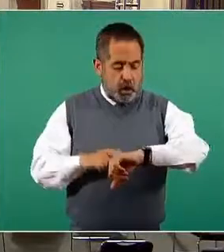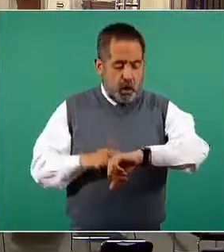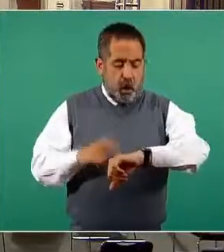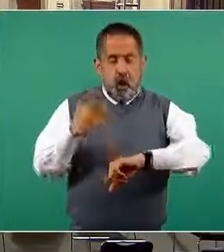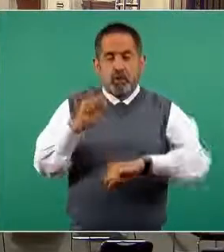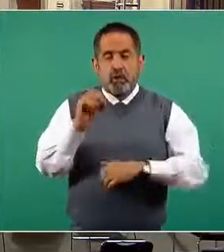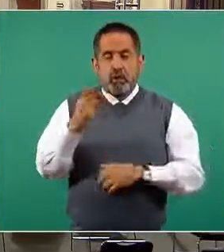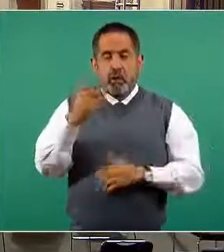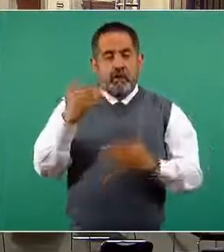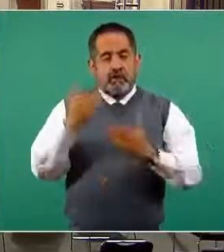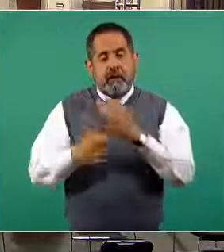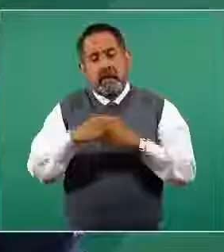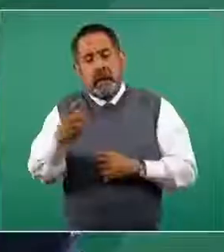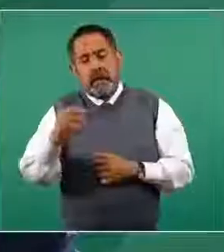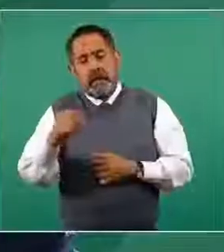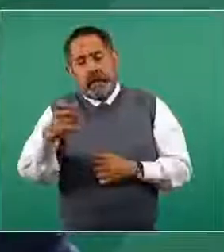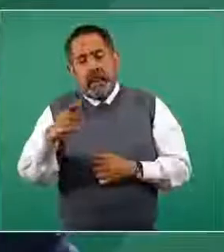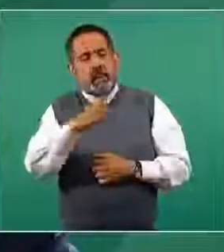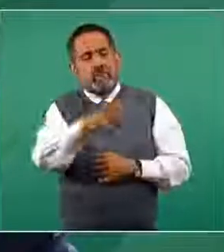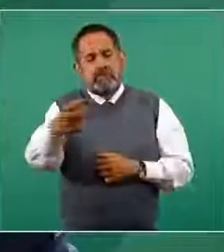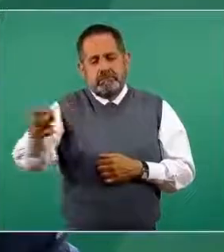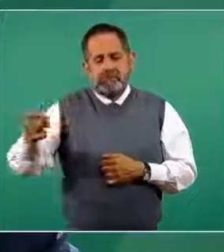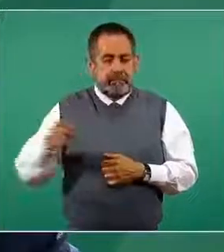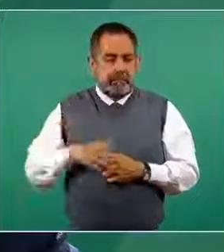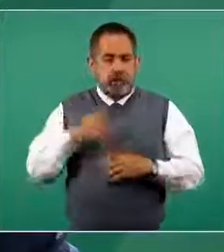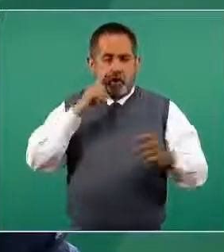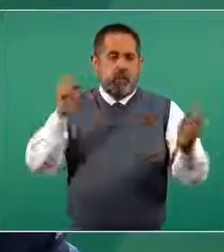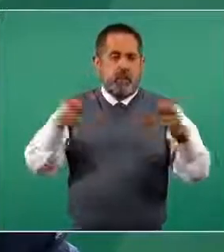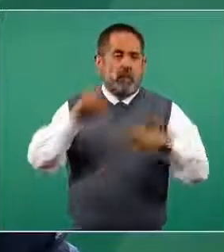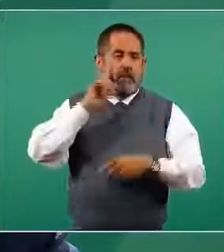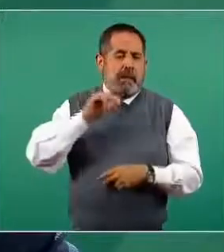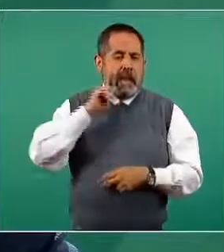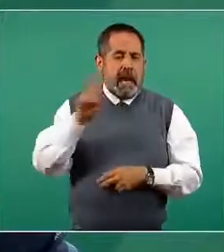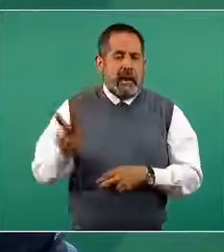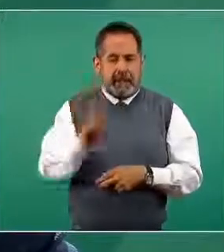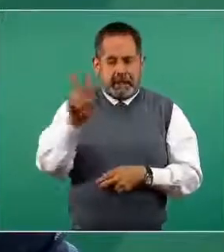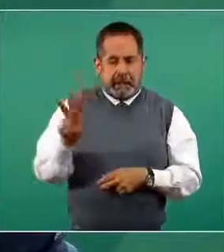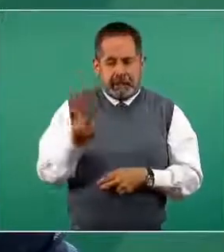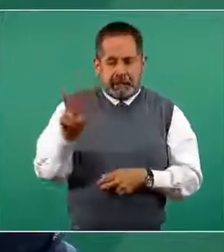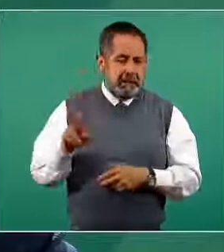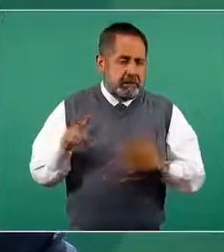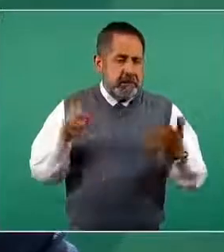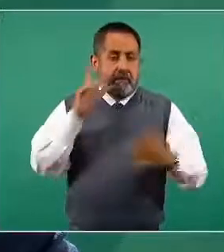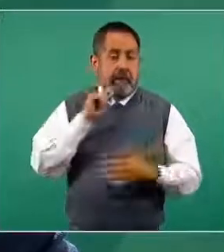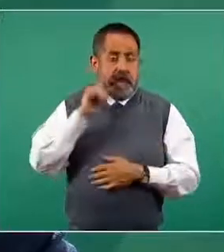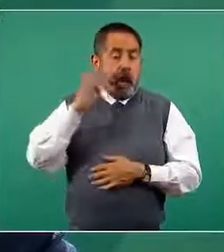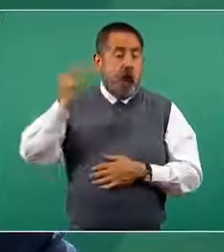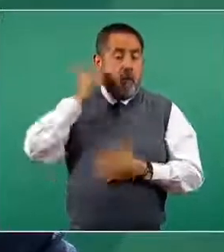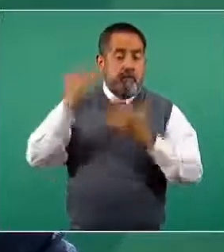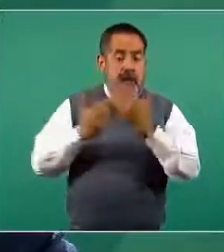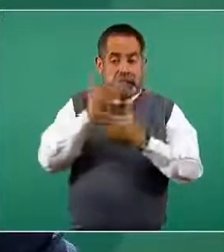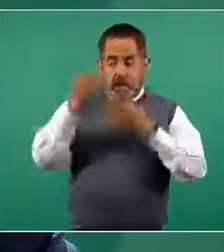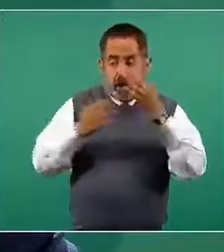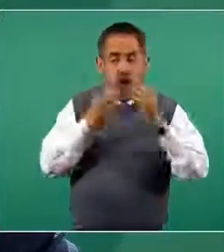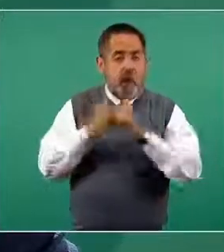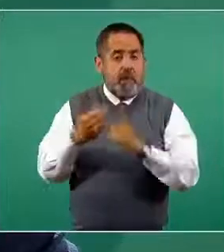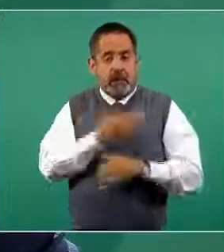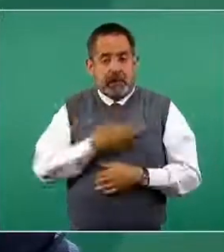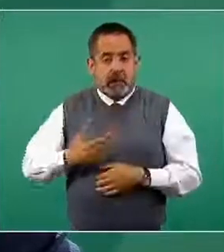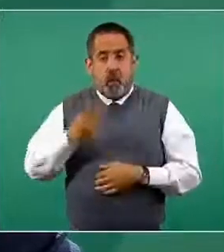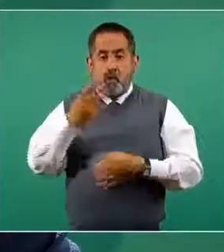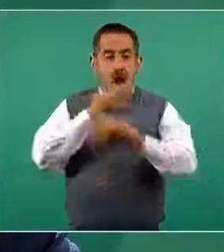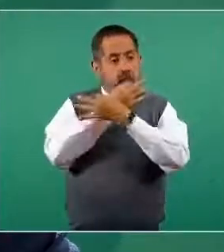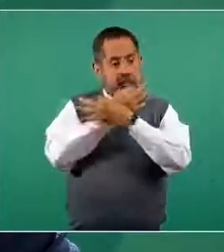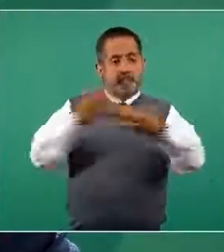1 minuto. Quedó pendiente Miguel y varios de ustedes. Nos vemos aquí mañana viernes. Mañana en la conferencia matutina con el presidente vamos a dar